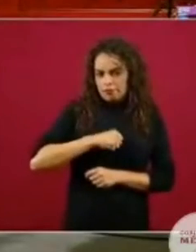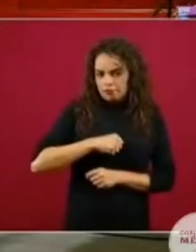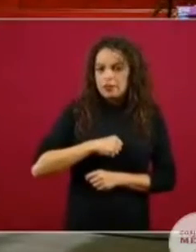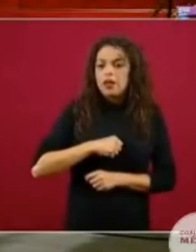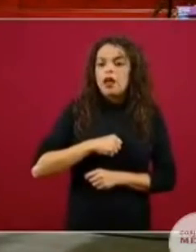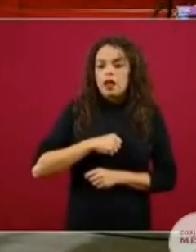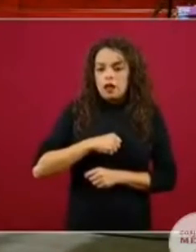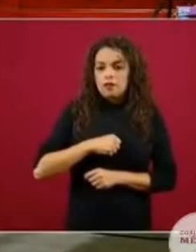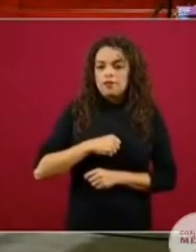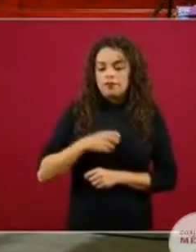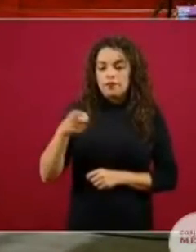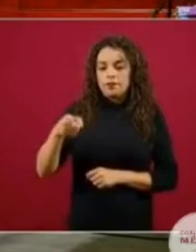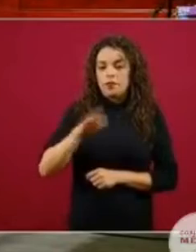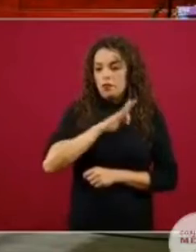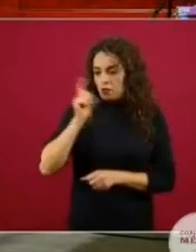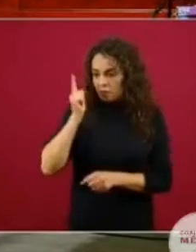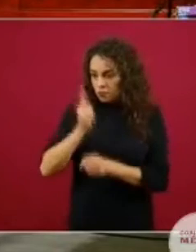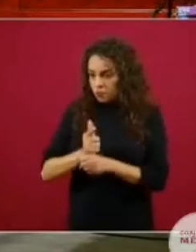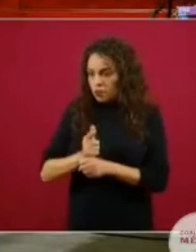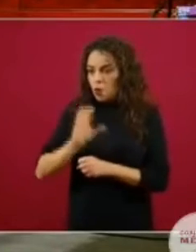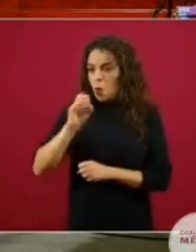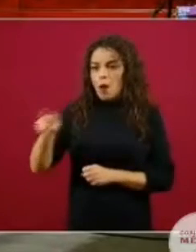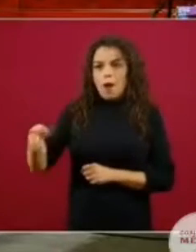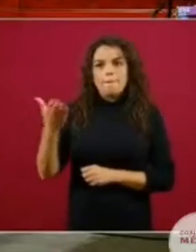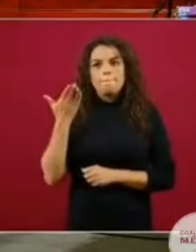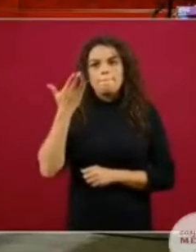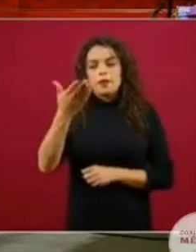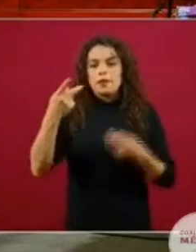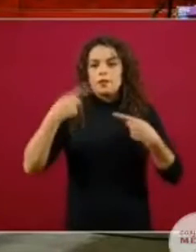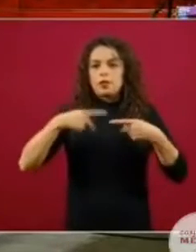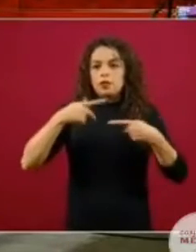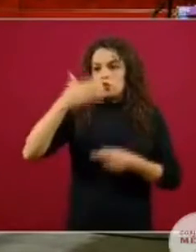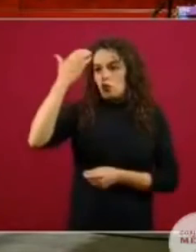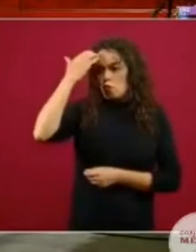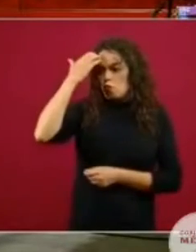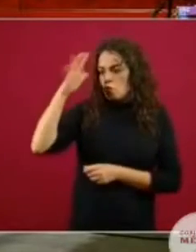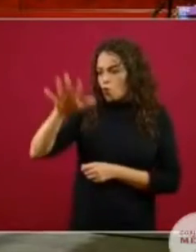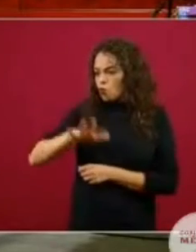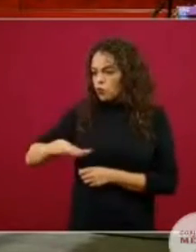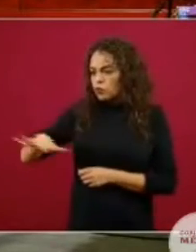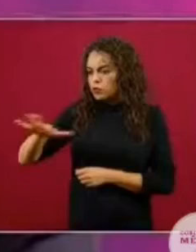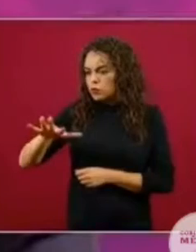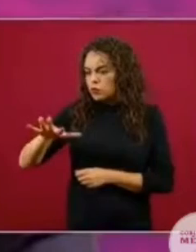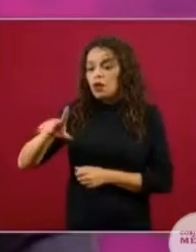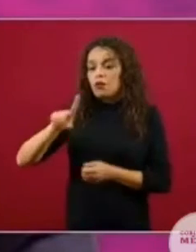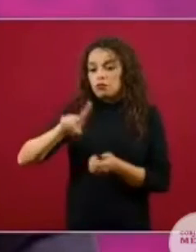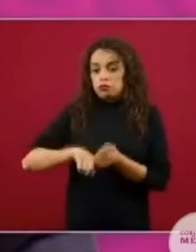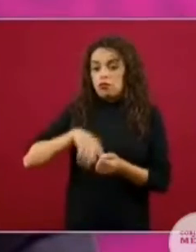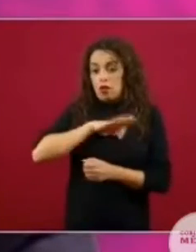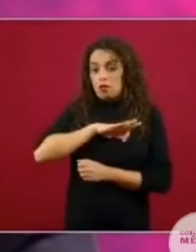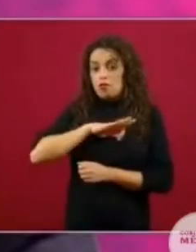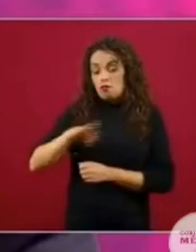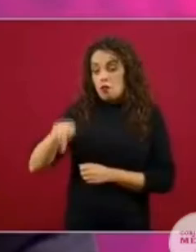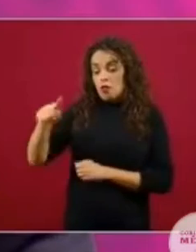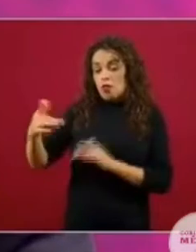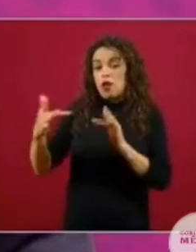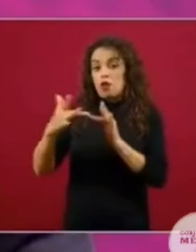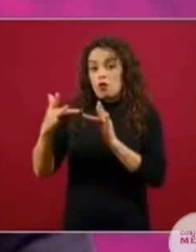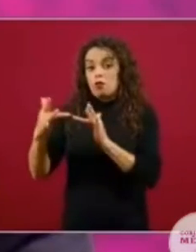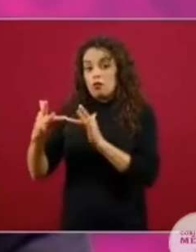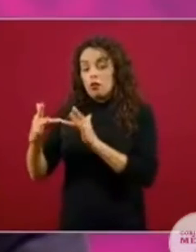o solicitar a sus conocidos y conocidas el ser potencialmente identificadas como contactos